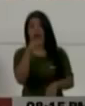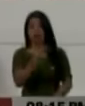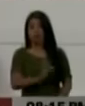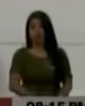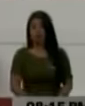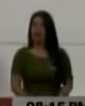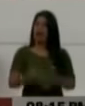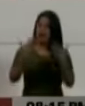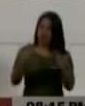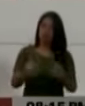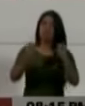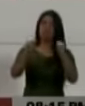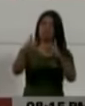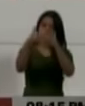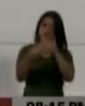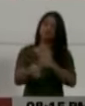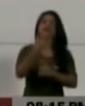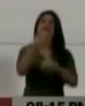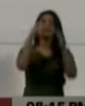Sí, es verdad que llegó la Navidad.